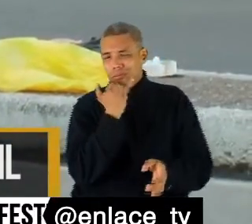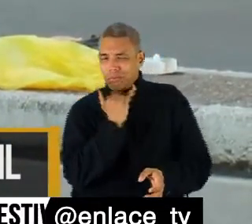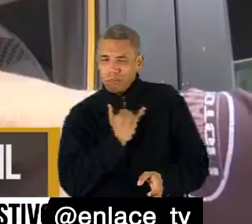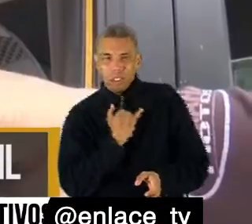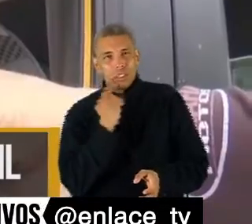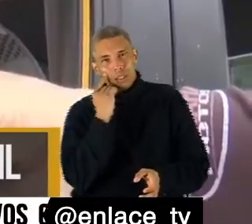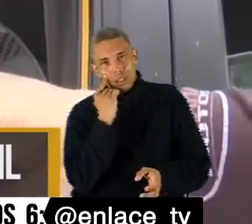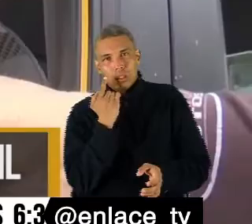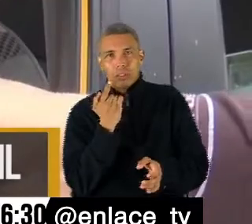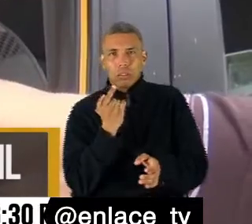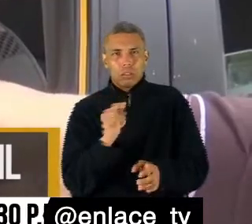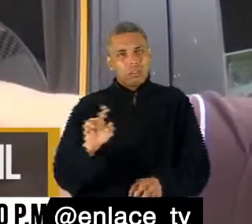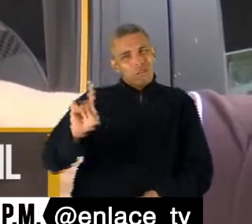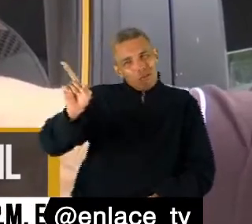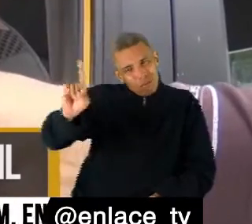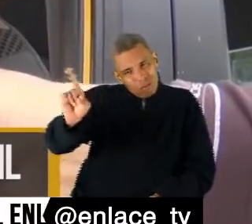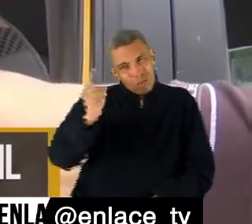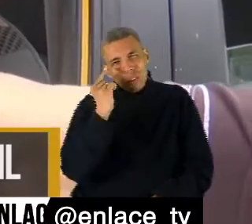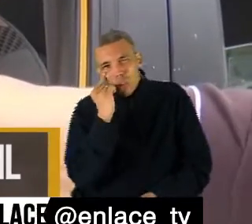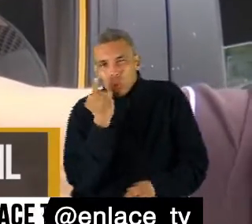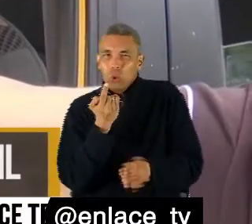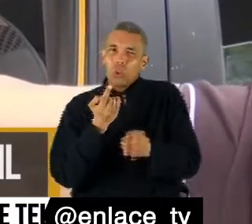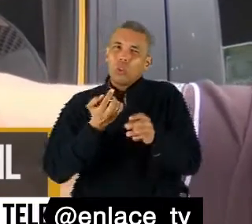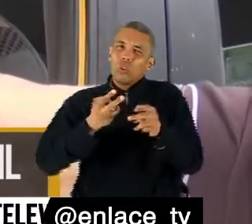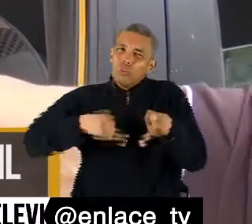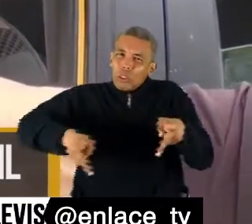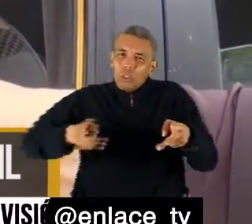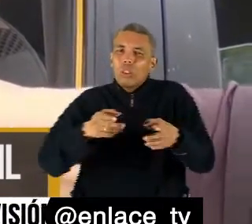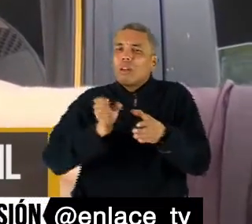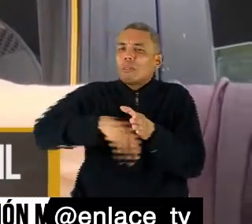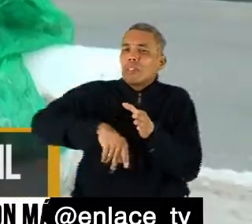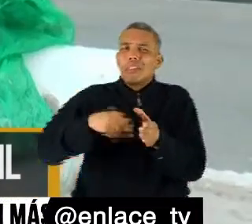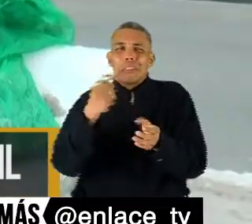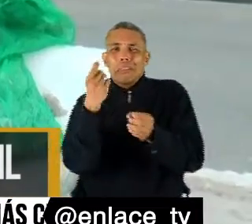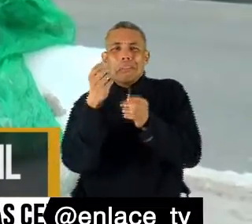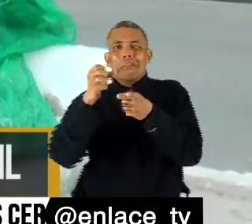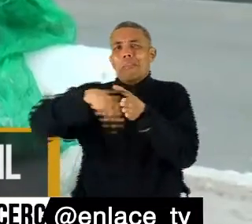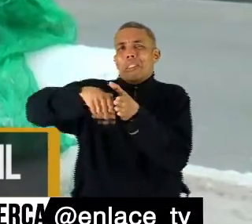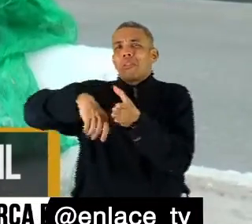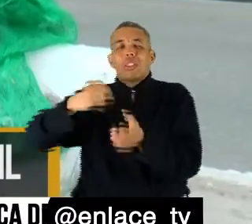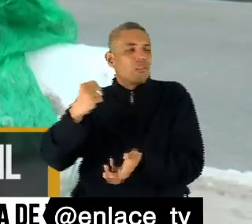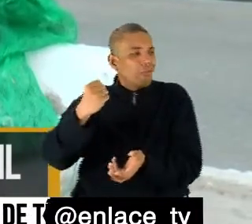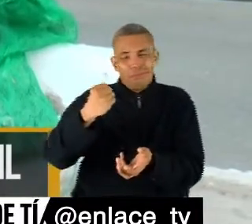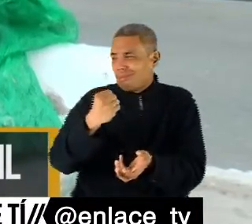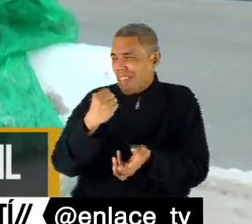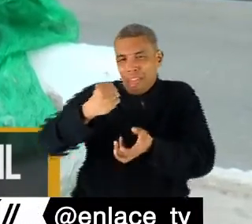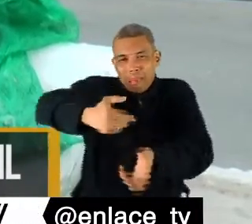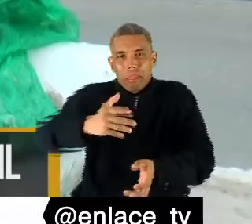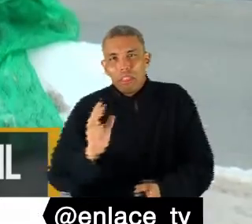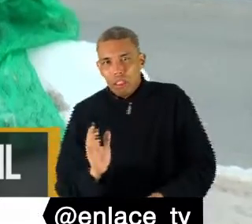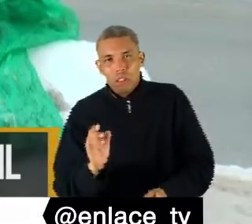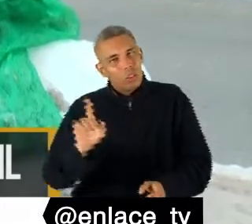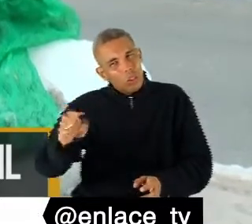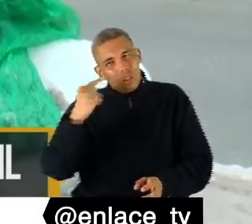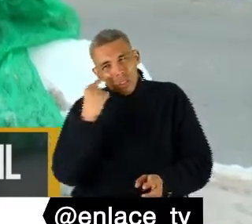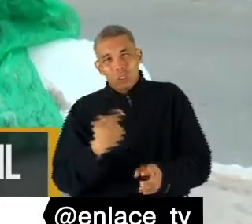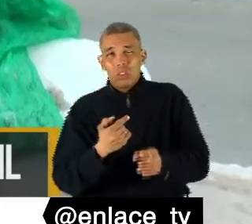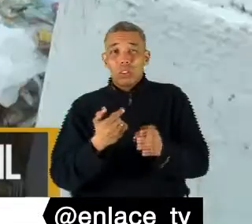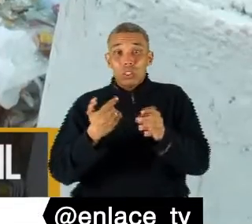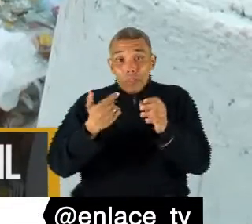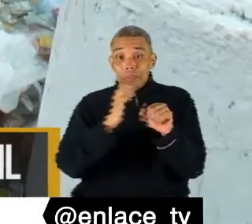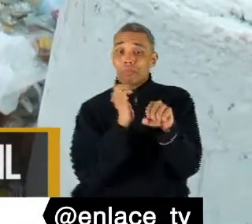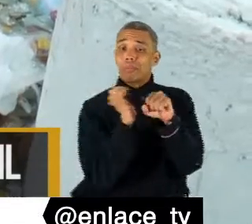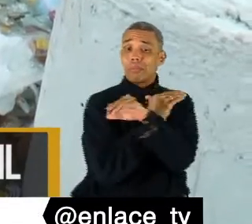No, la gente que se preocupe más por la ciudad, que no saquen la basura los días que no son. y es que los separadores de esta arteria principal se halla de